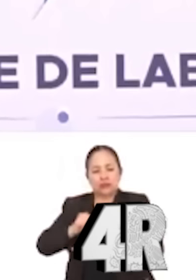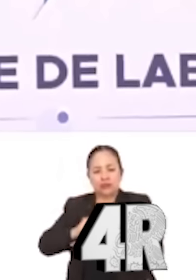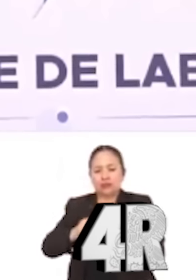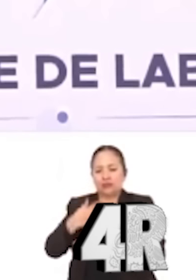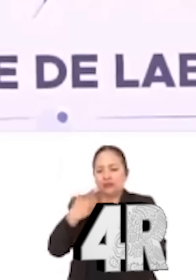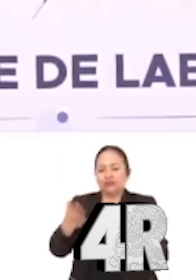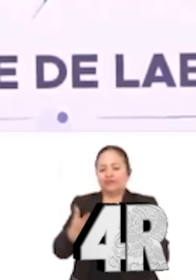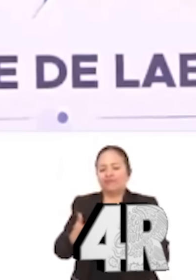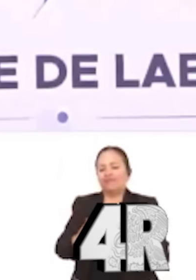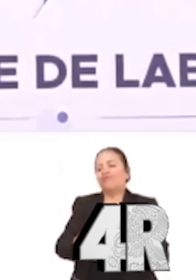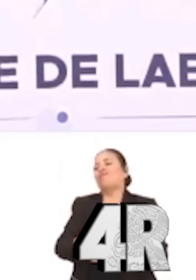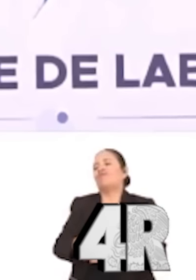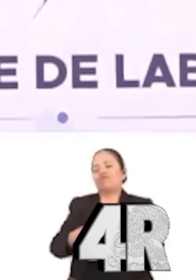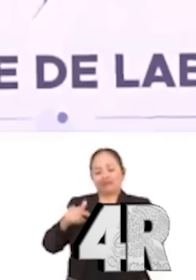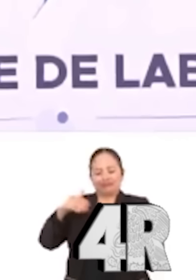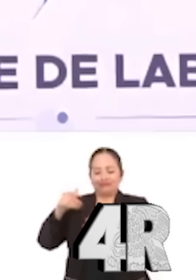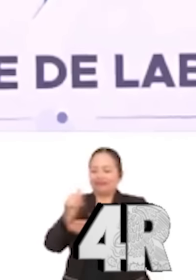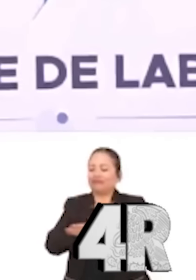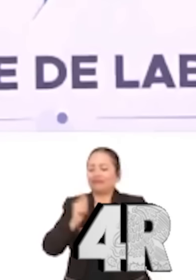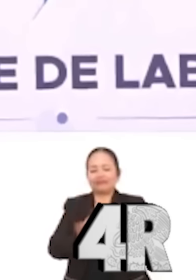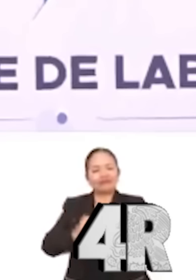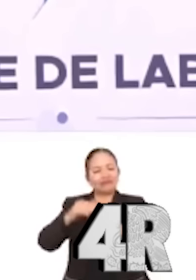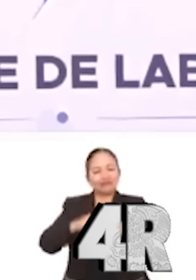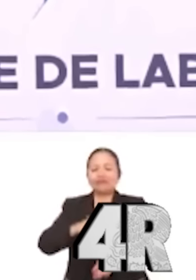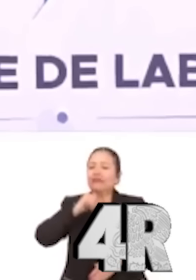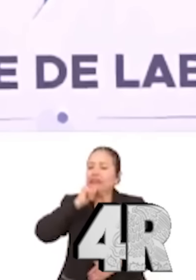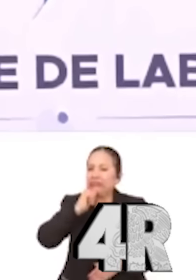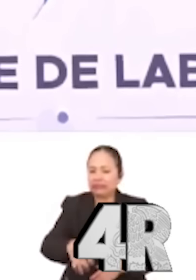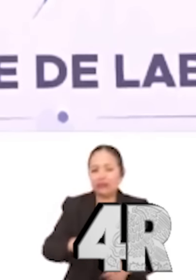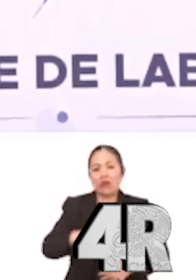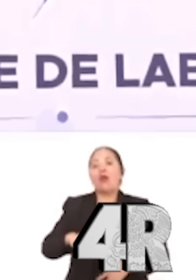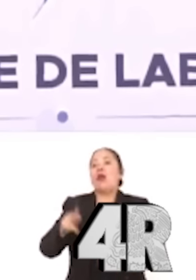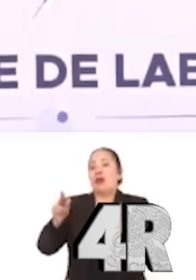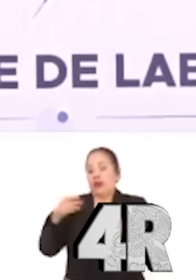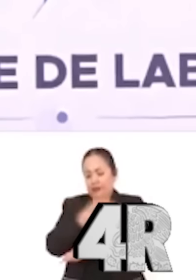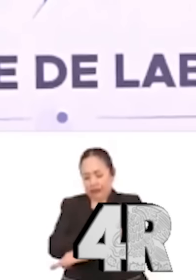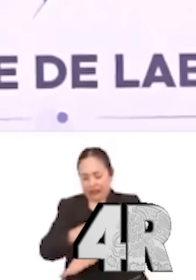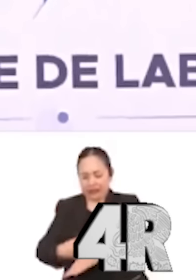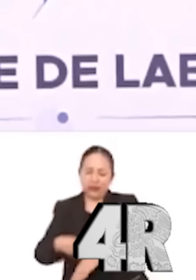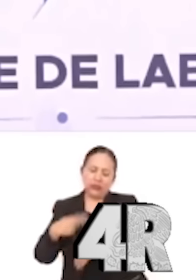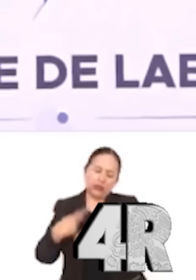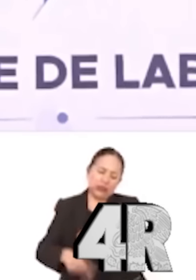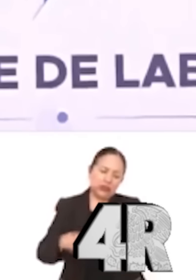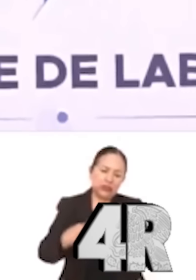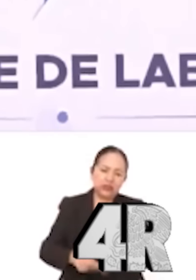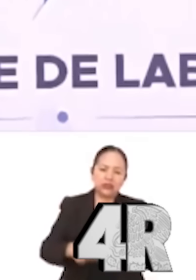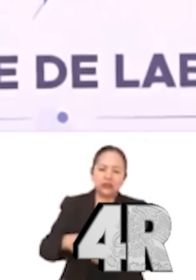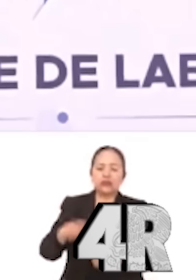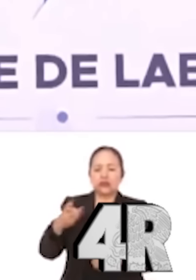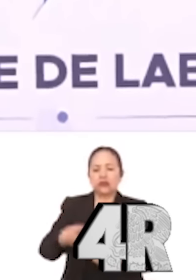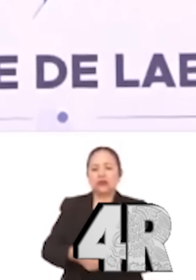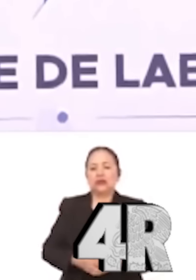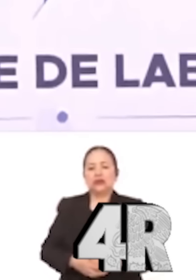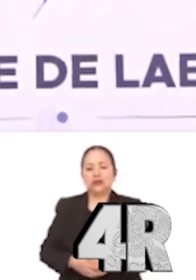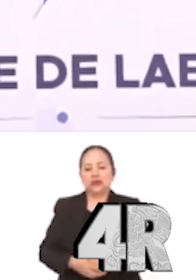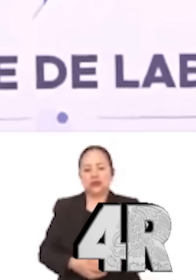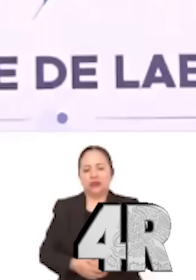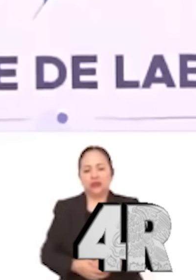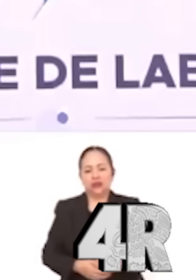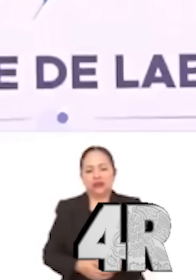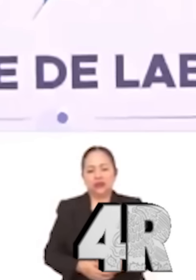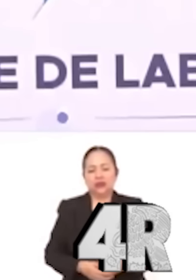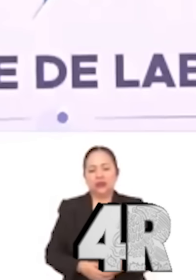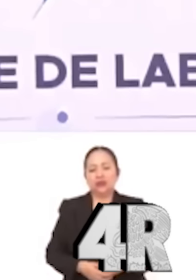cártel inmobiliario seguir con todas y cada una de las carpetas de investigación. Ella ha dejado órdenes directas a su equipo